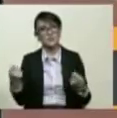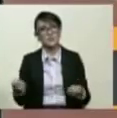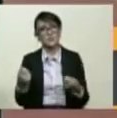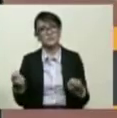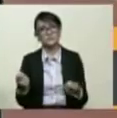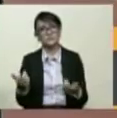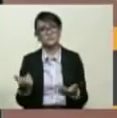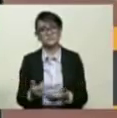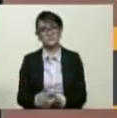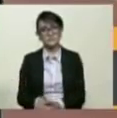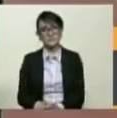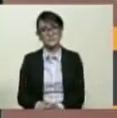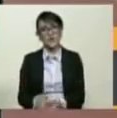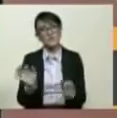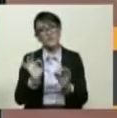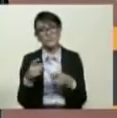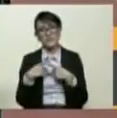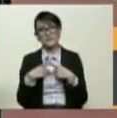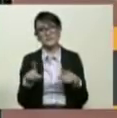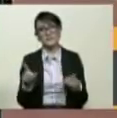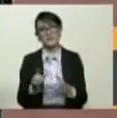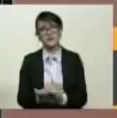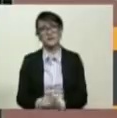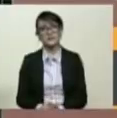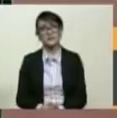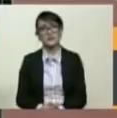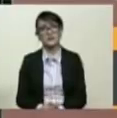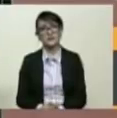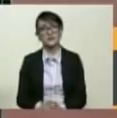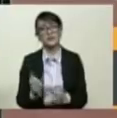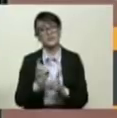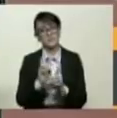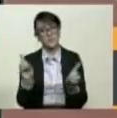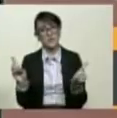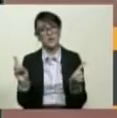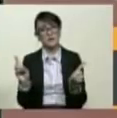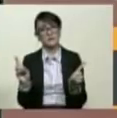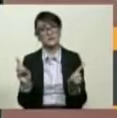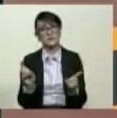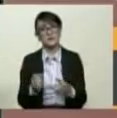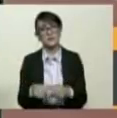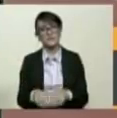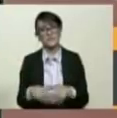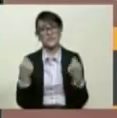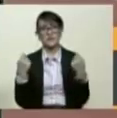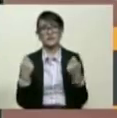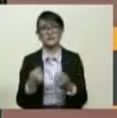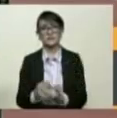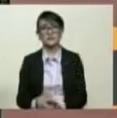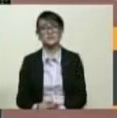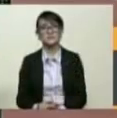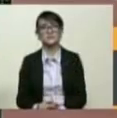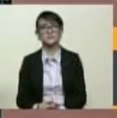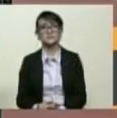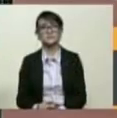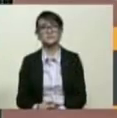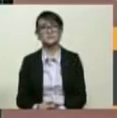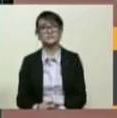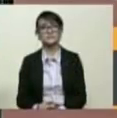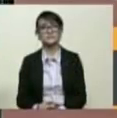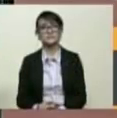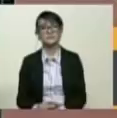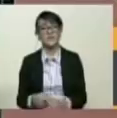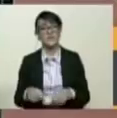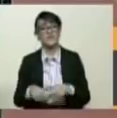una alternativa distinta a la alternativa democrática, una alternativa violenta, una violación flagrante